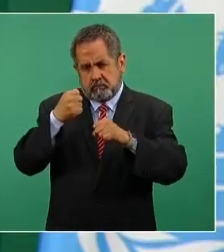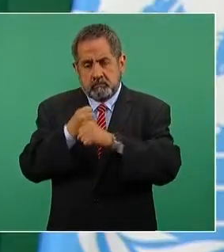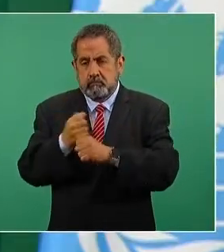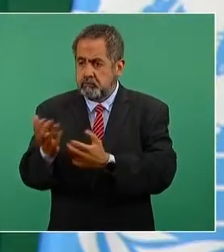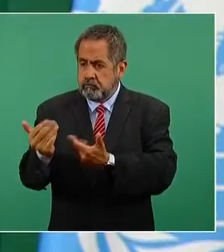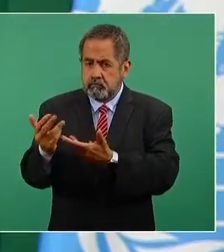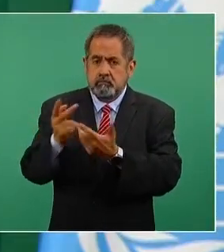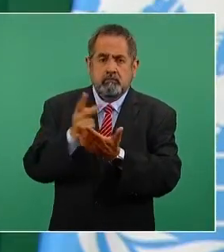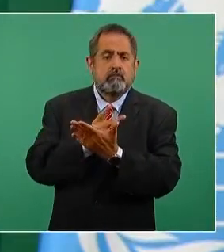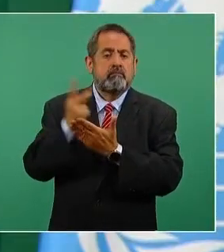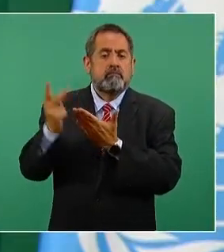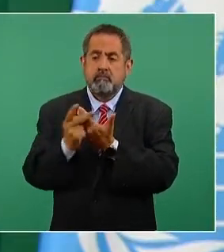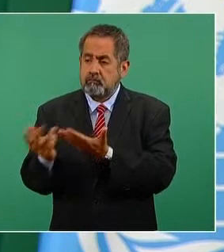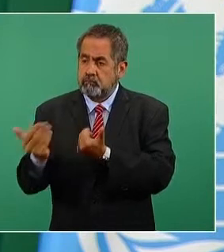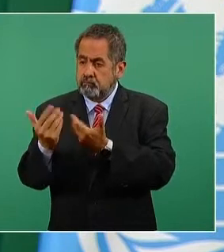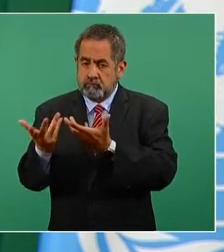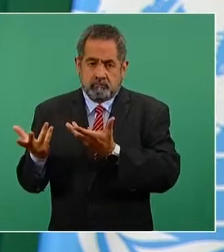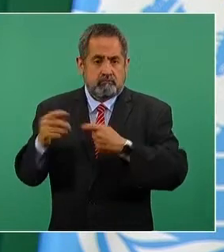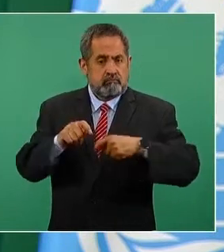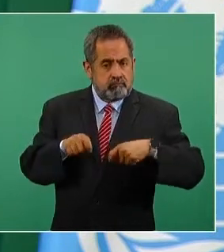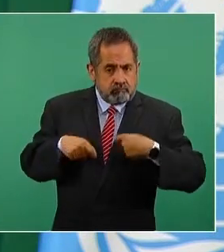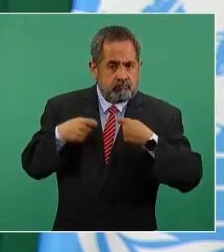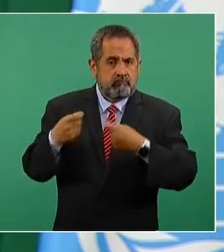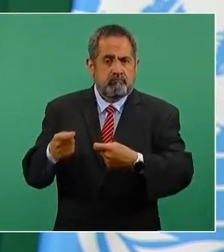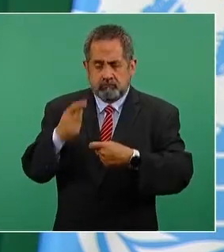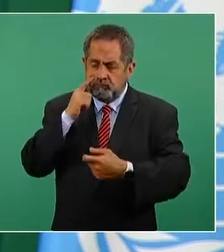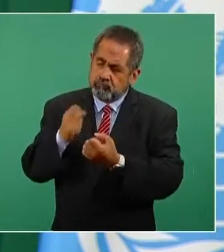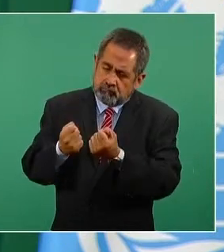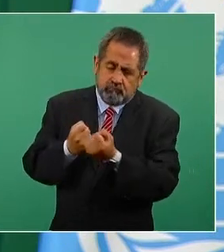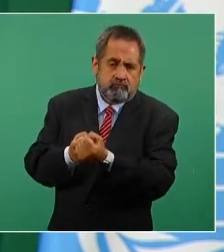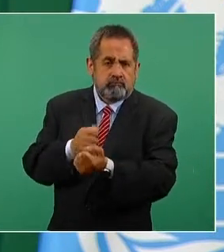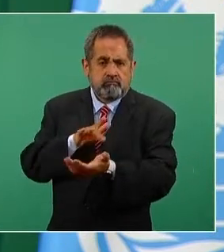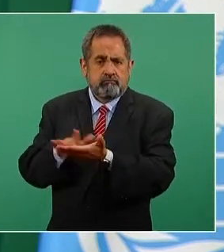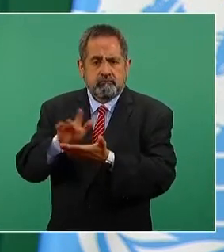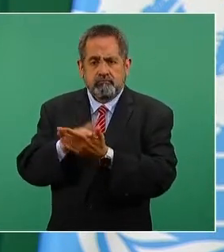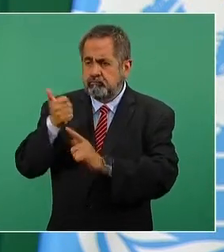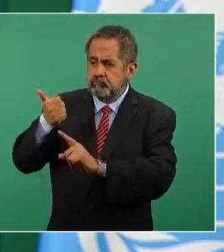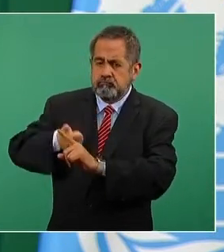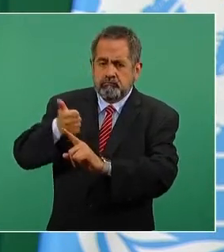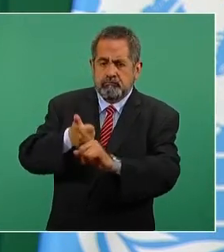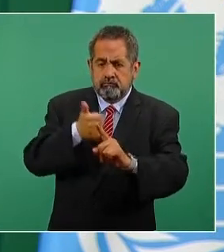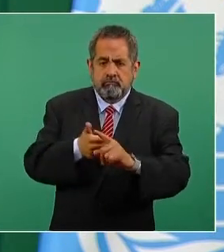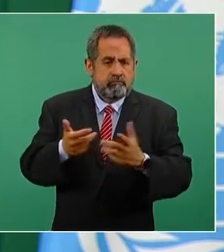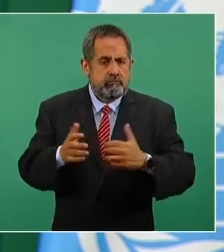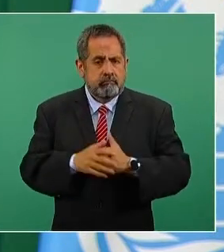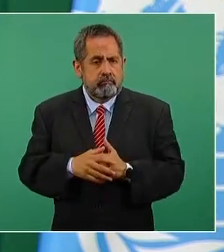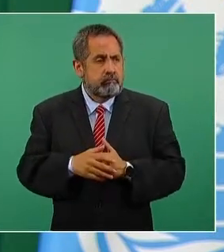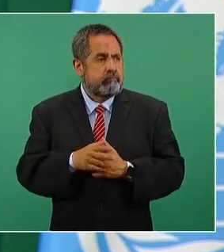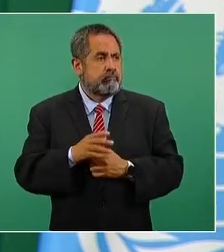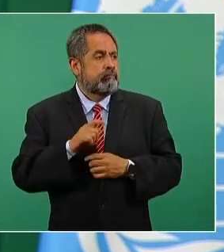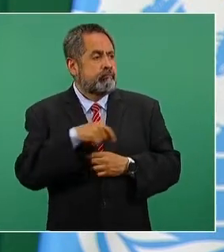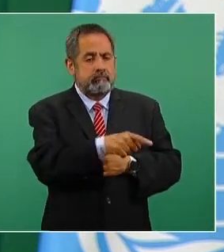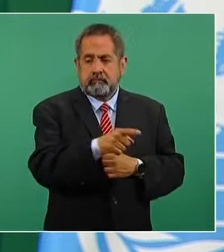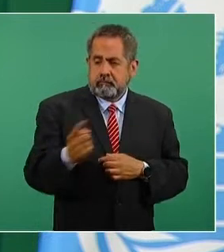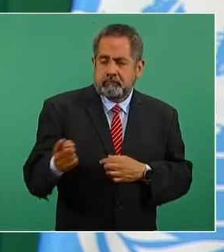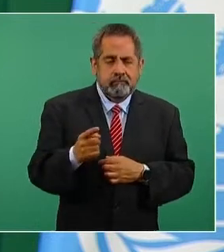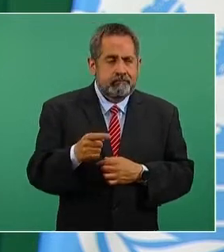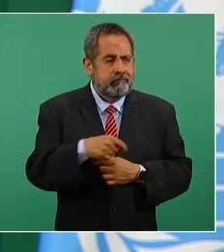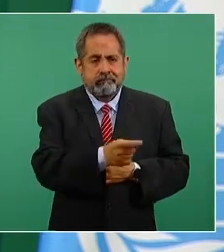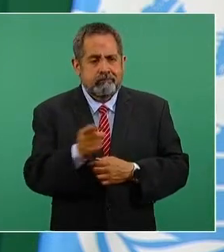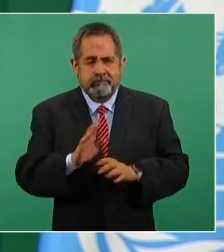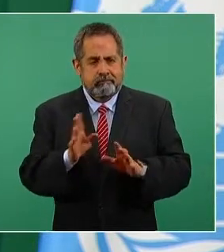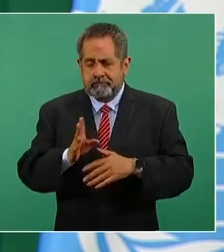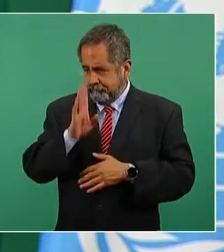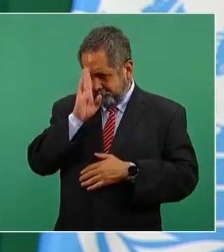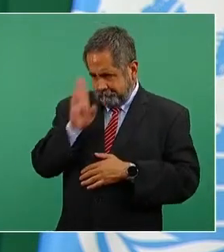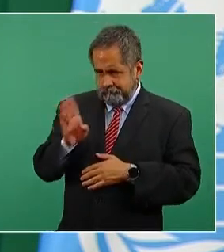programas sociales donde directamente les das el respaldo a cada persona. No hay intermediario. Entonces,